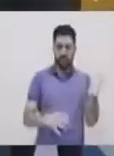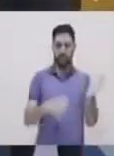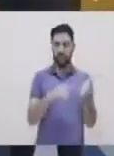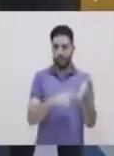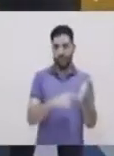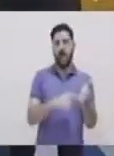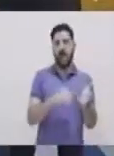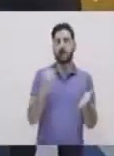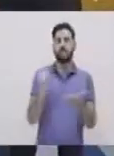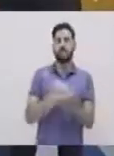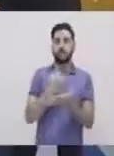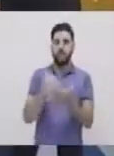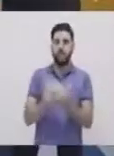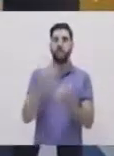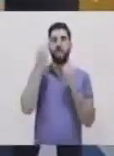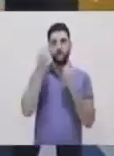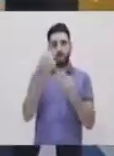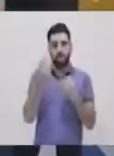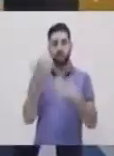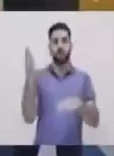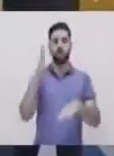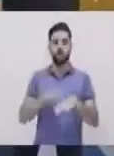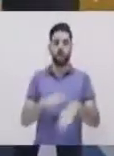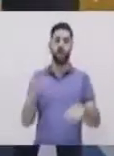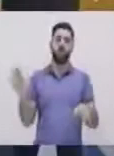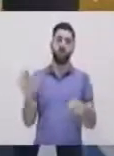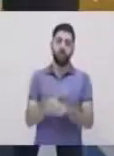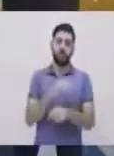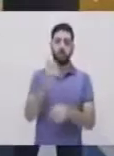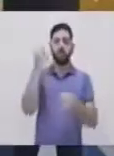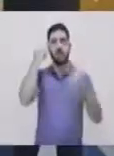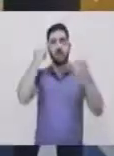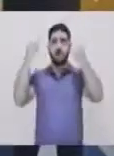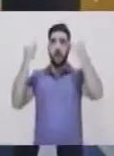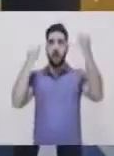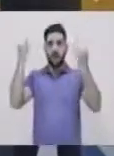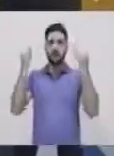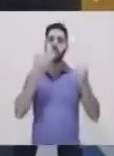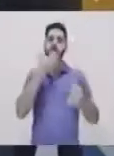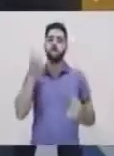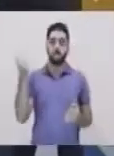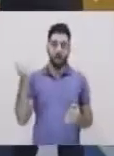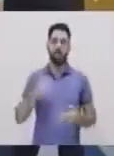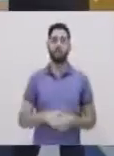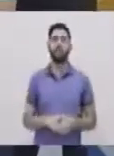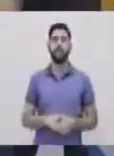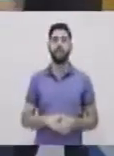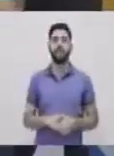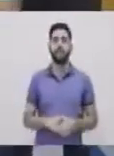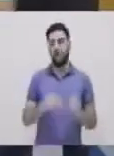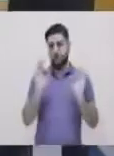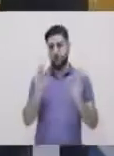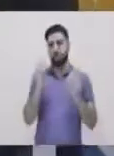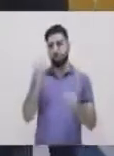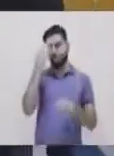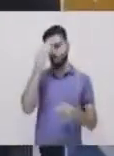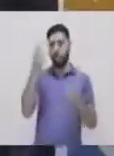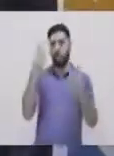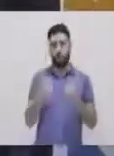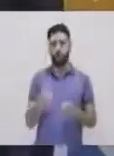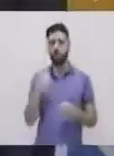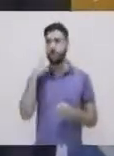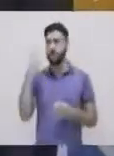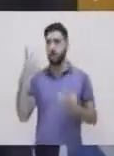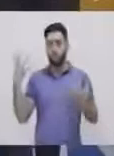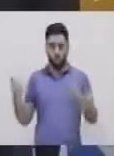noticias o hechos y que también nos permite desarrollar nuestra imaginación y comunicarnos efectivamente. Muchísimas gracias, profe, nuevamente